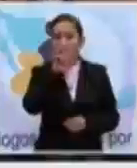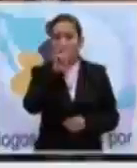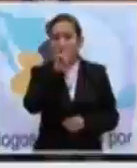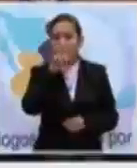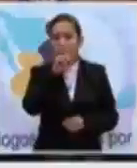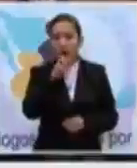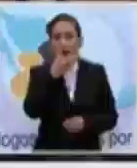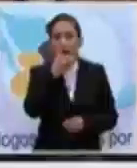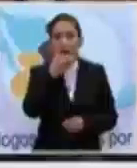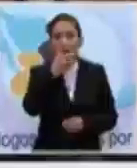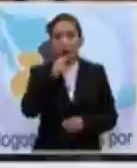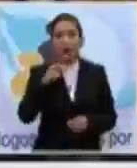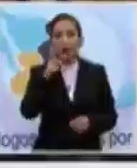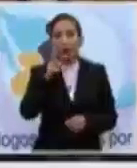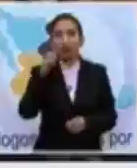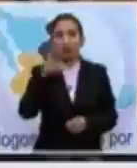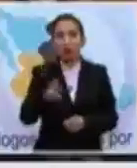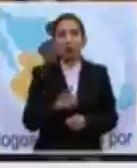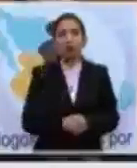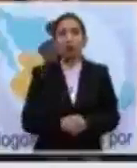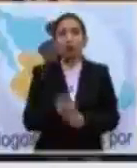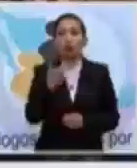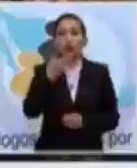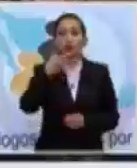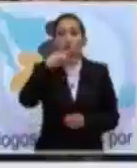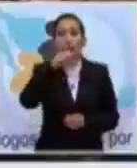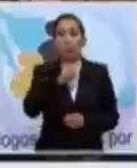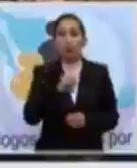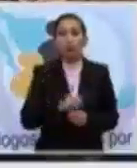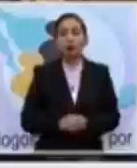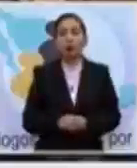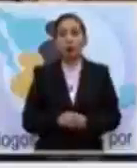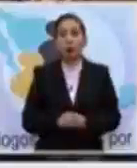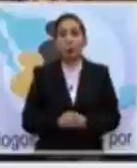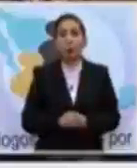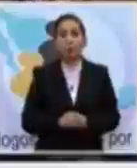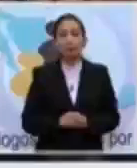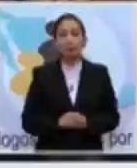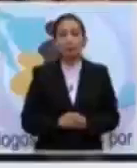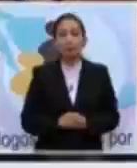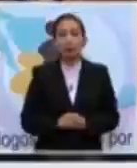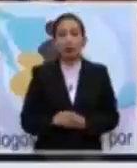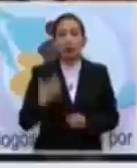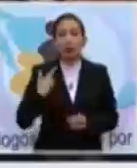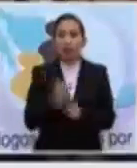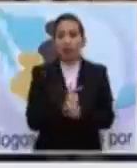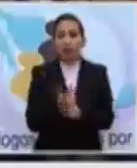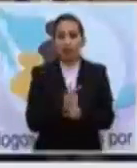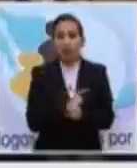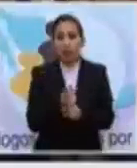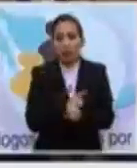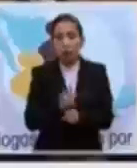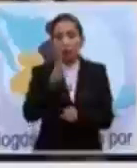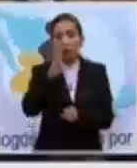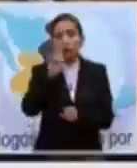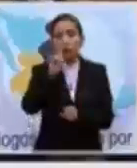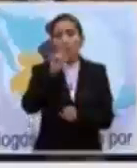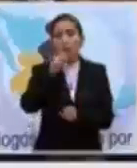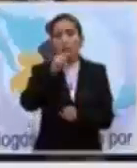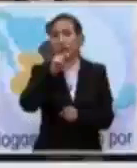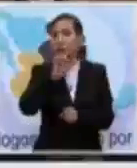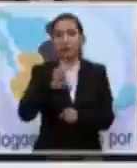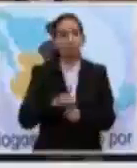Herrera, al doctor Gustavo Leal Fernández y al licenciado Jaime Bustamante.